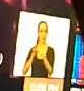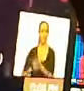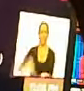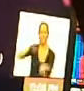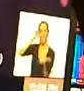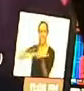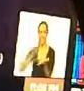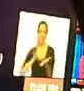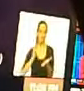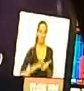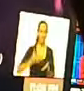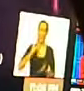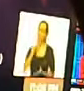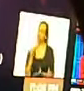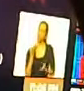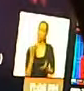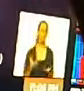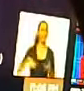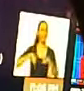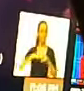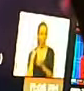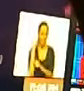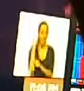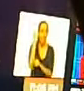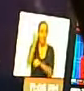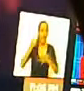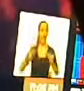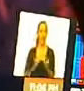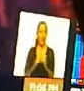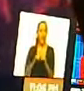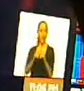gente, que grite la era que juntos vencimos.